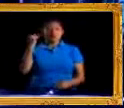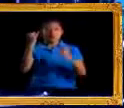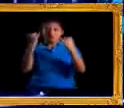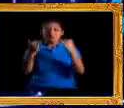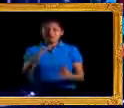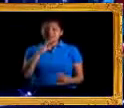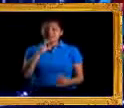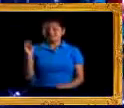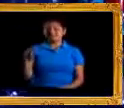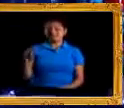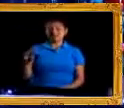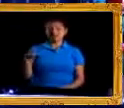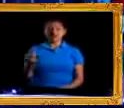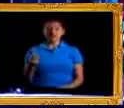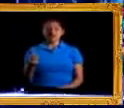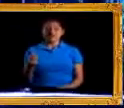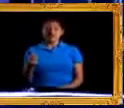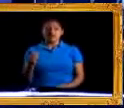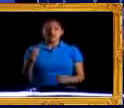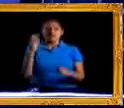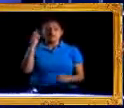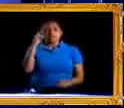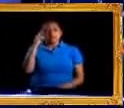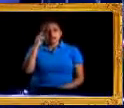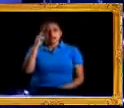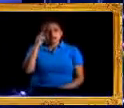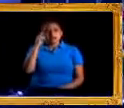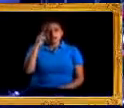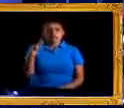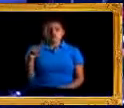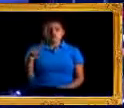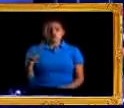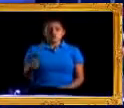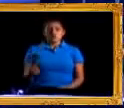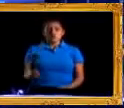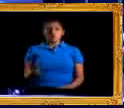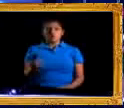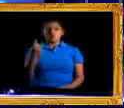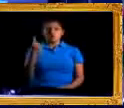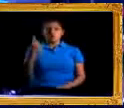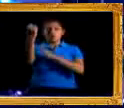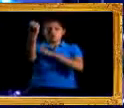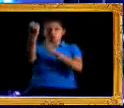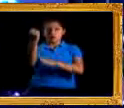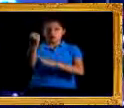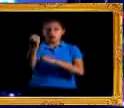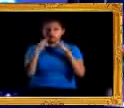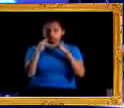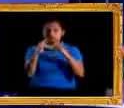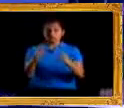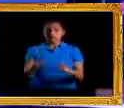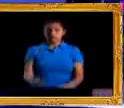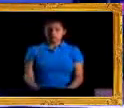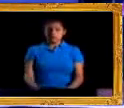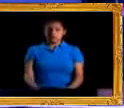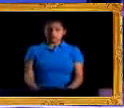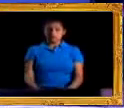es necesario que consideremos un poder frecuentemente inadvertido. Y ese,